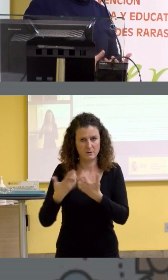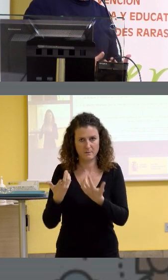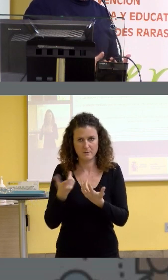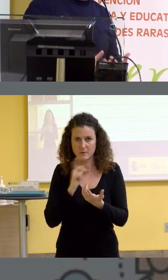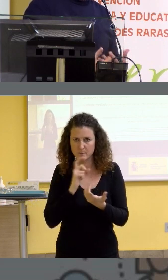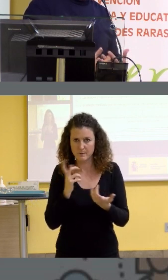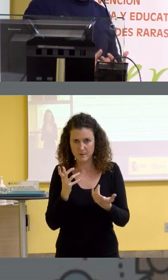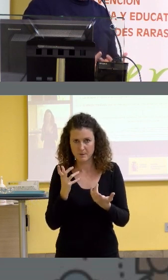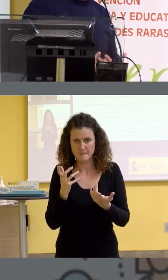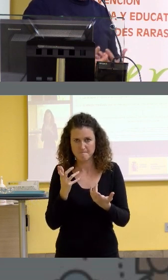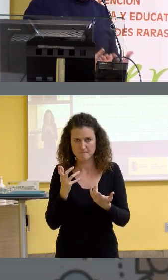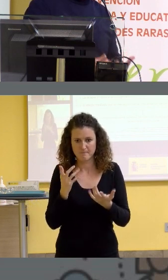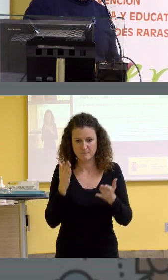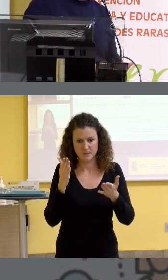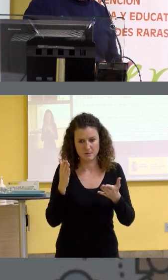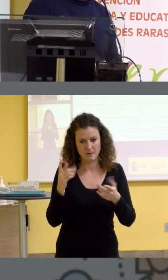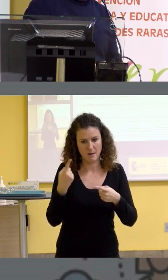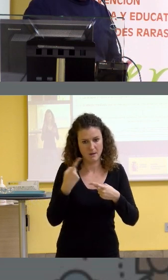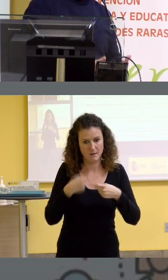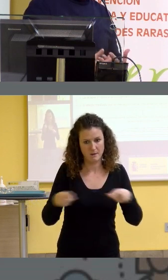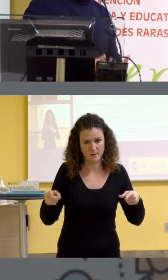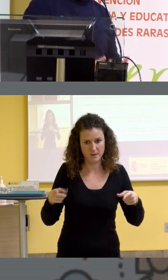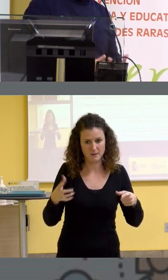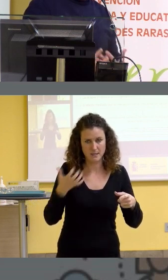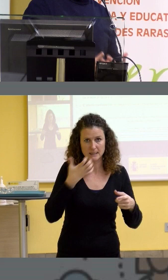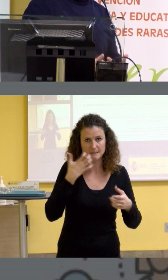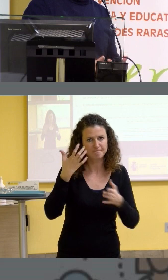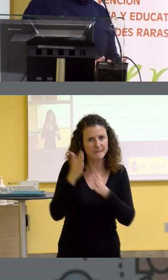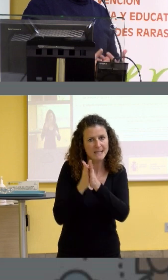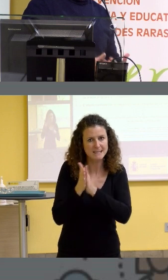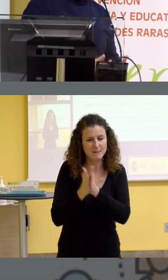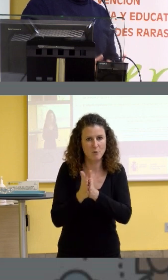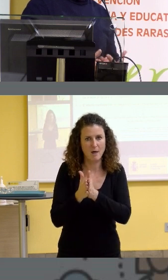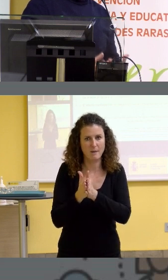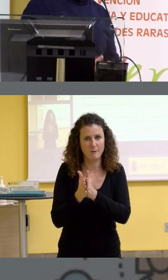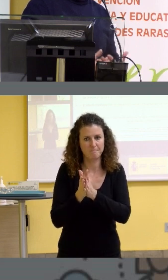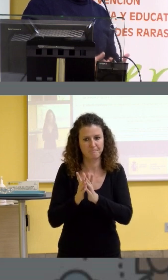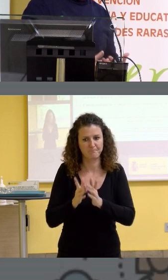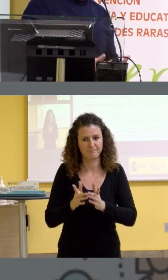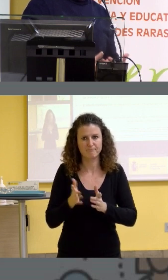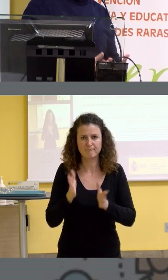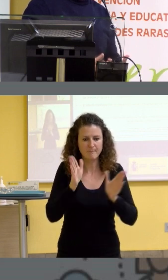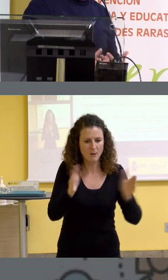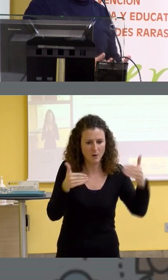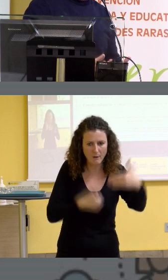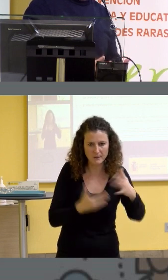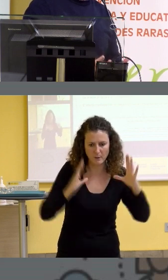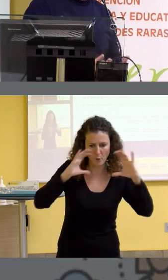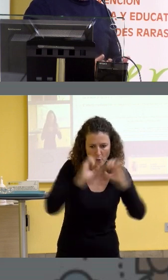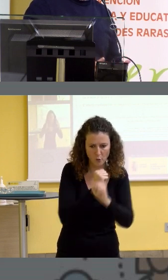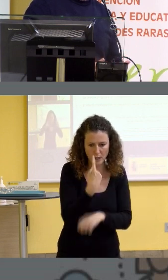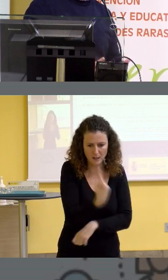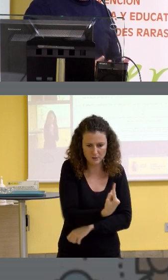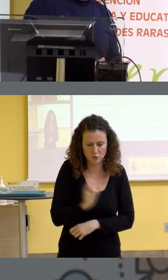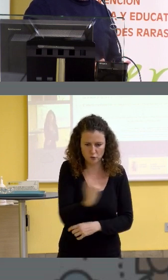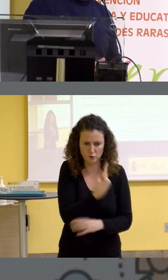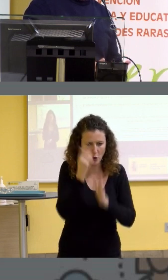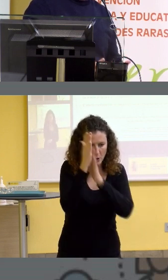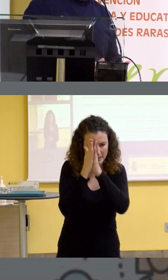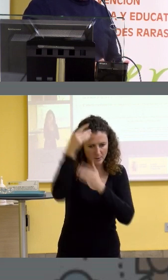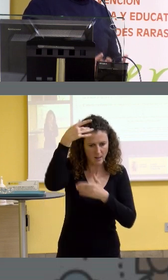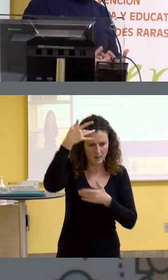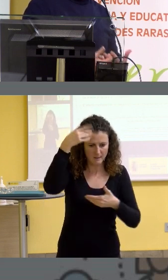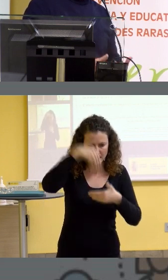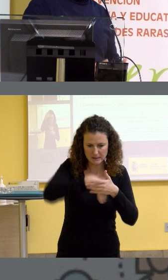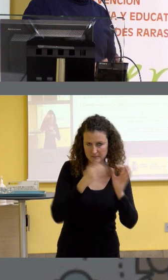trastorno cognitivo como no estar estimulado. Si la estimulación la haces encerrado en una habitación oscura en casa y solo, os aseguro que no va a servir para